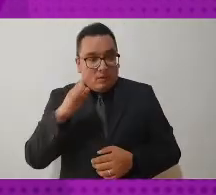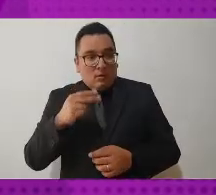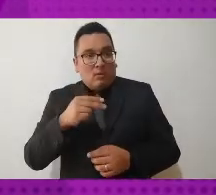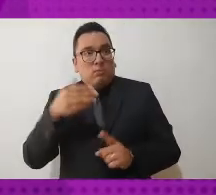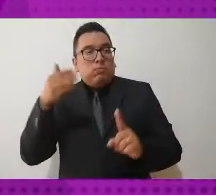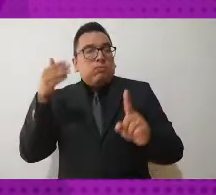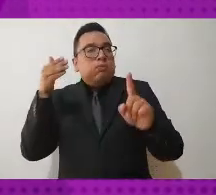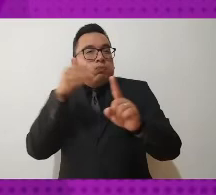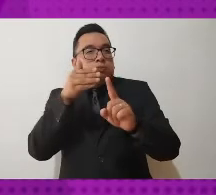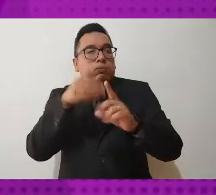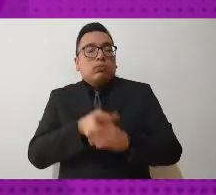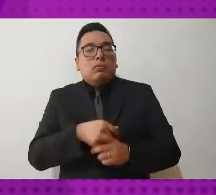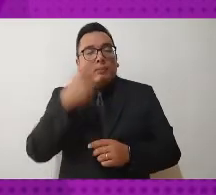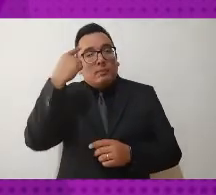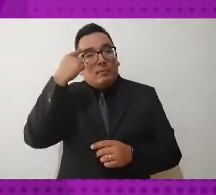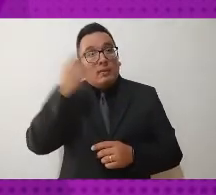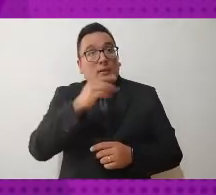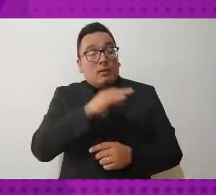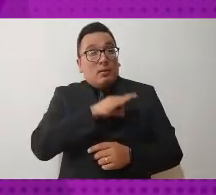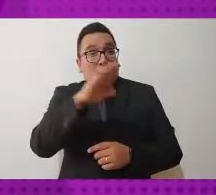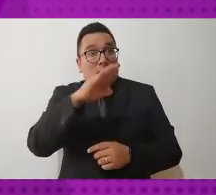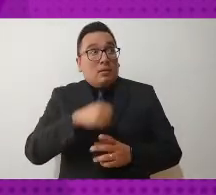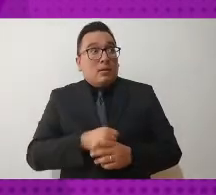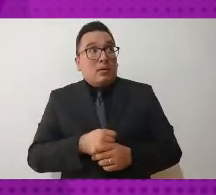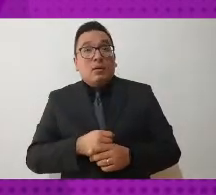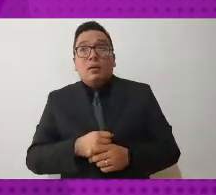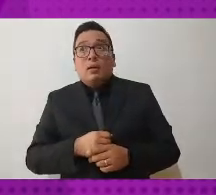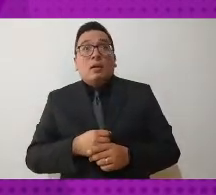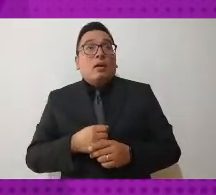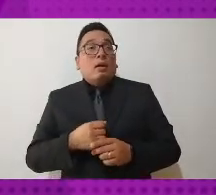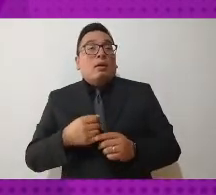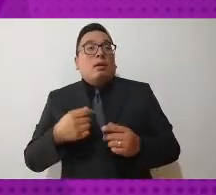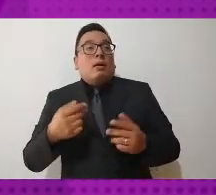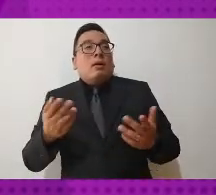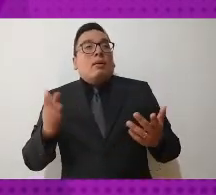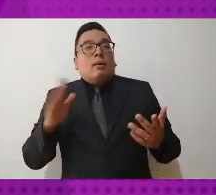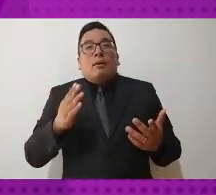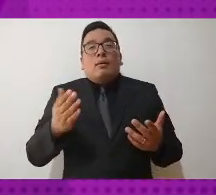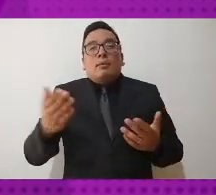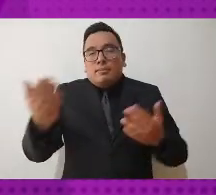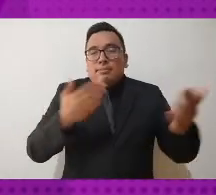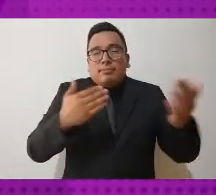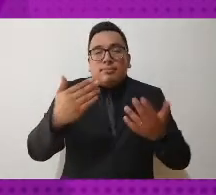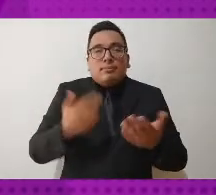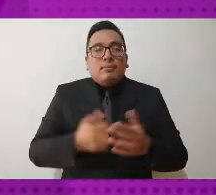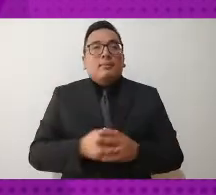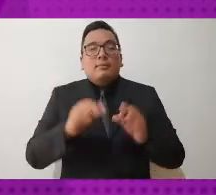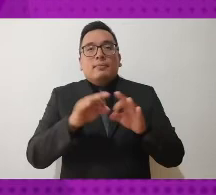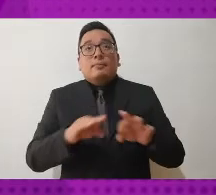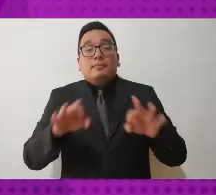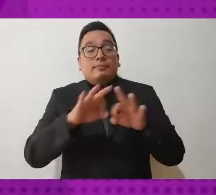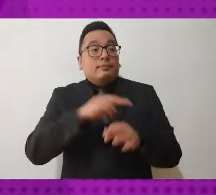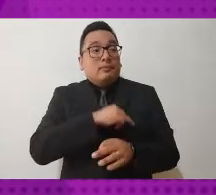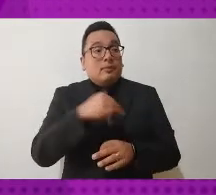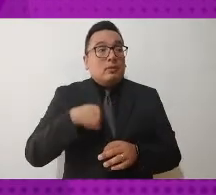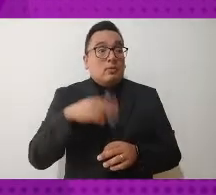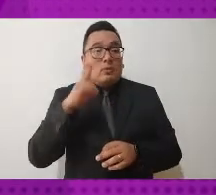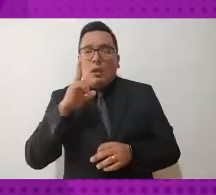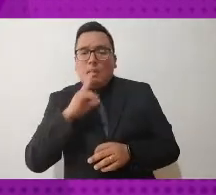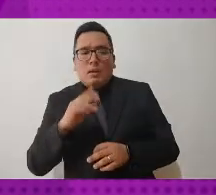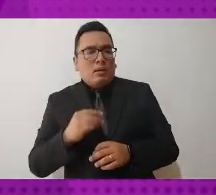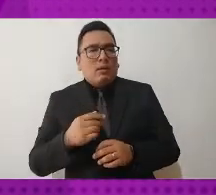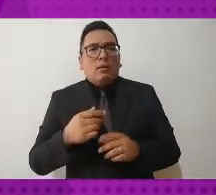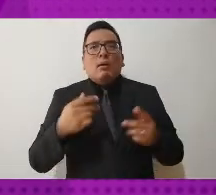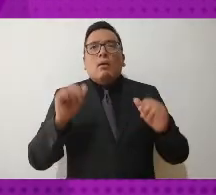que tendría que hacer un mople para que pueda acercarse sería realizar en principio foros en mesas de trabajo con